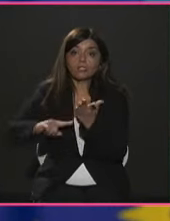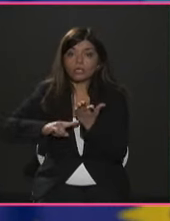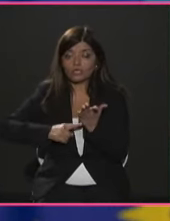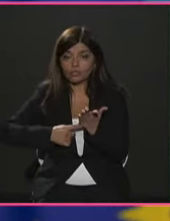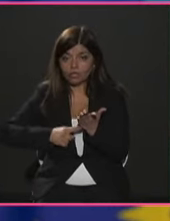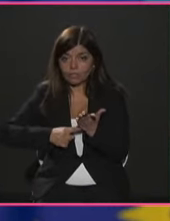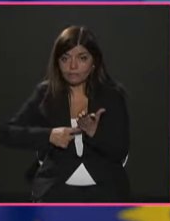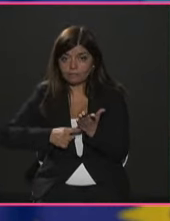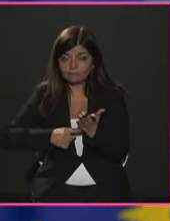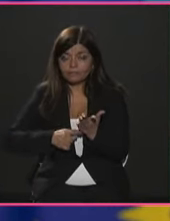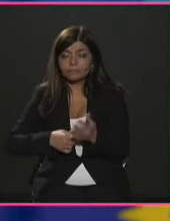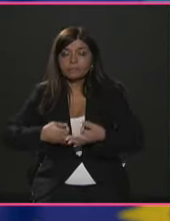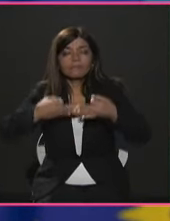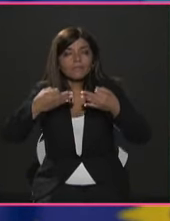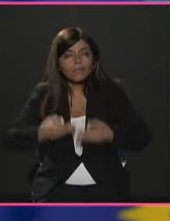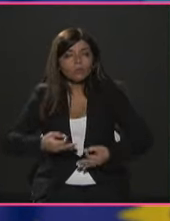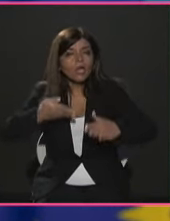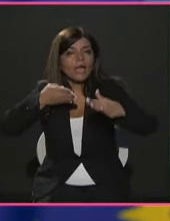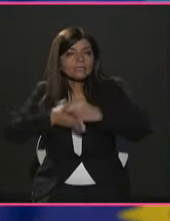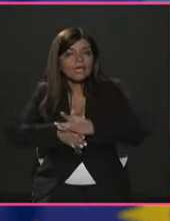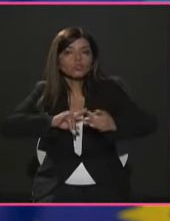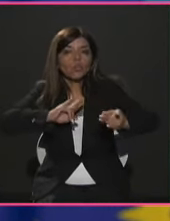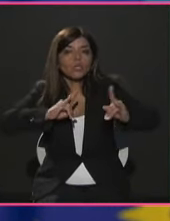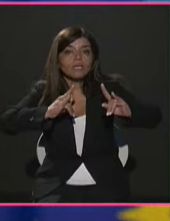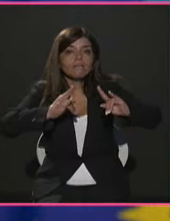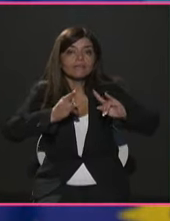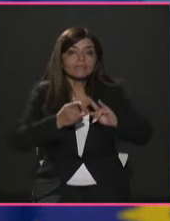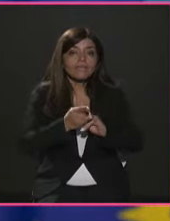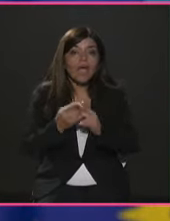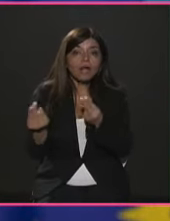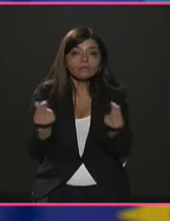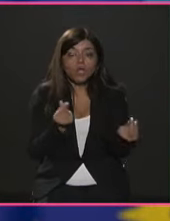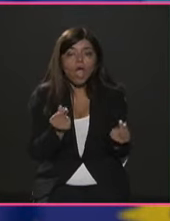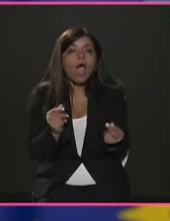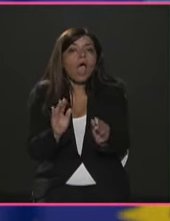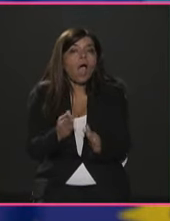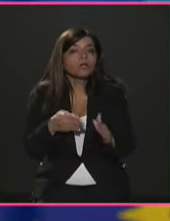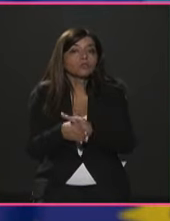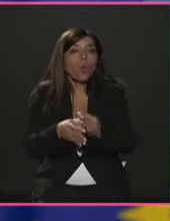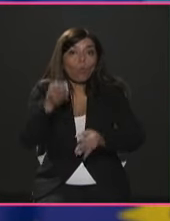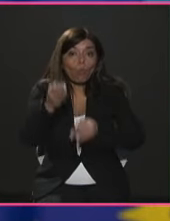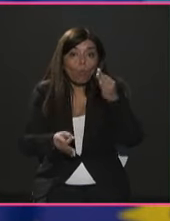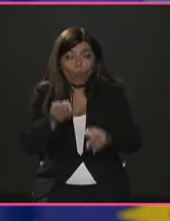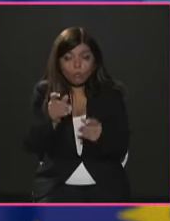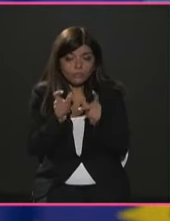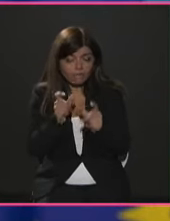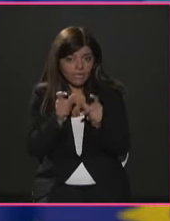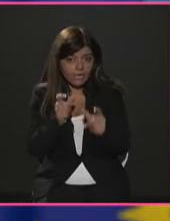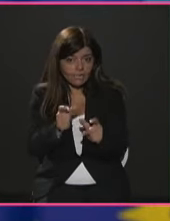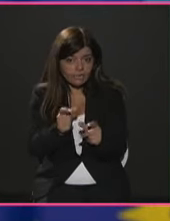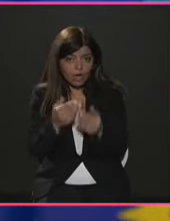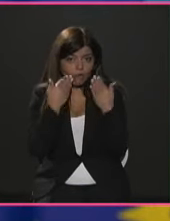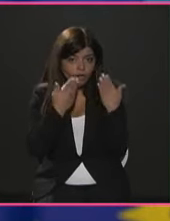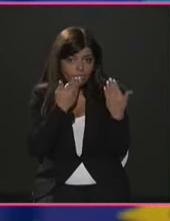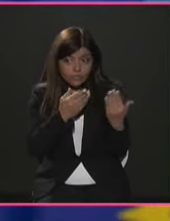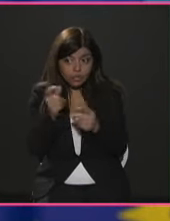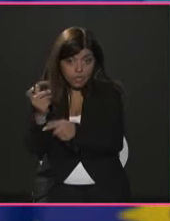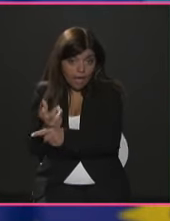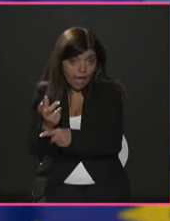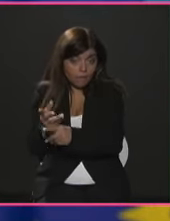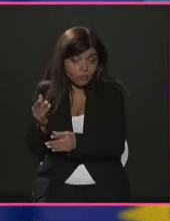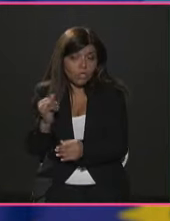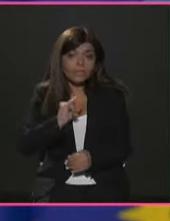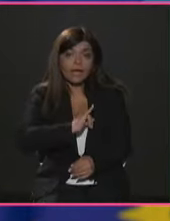tecnologías asegurar un acceso universal a precios asequibles y una fiscalidad justa sobre los beneficios que generan